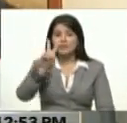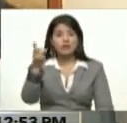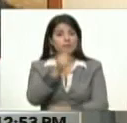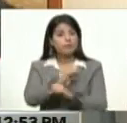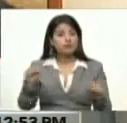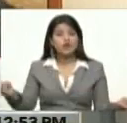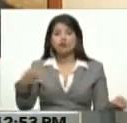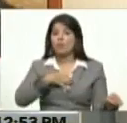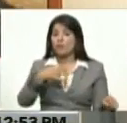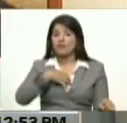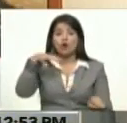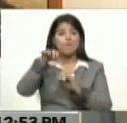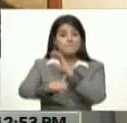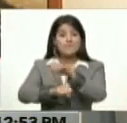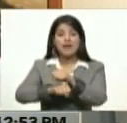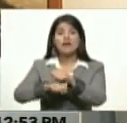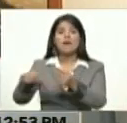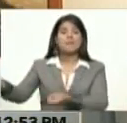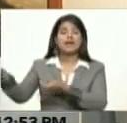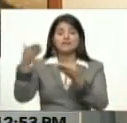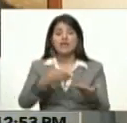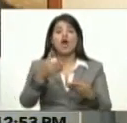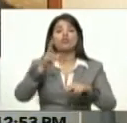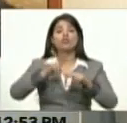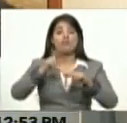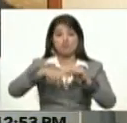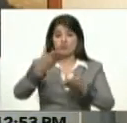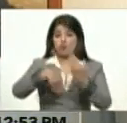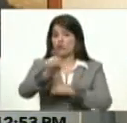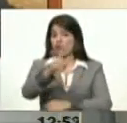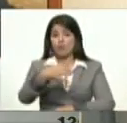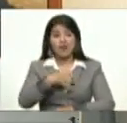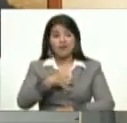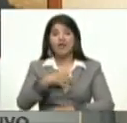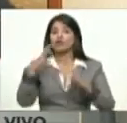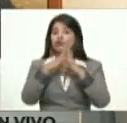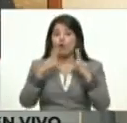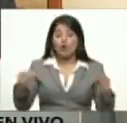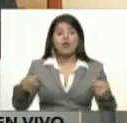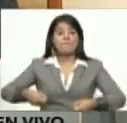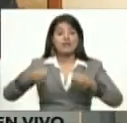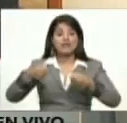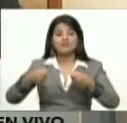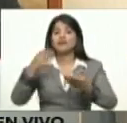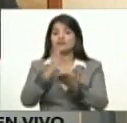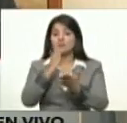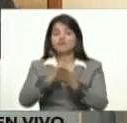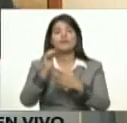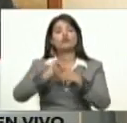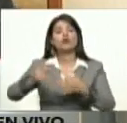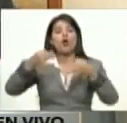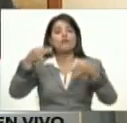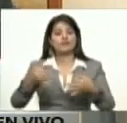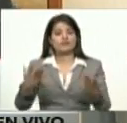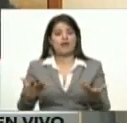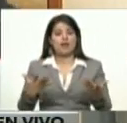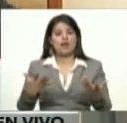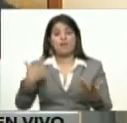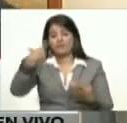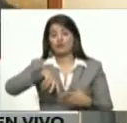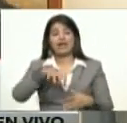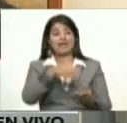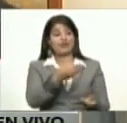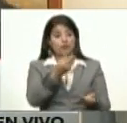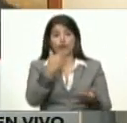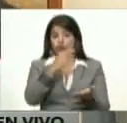paralelo. Entra mercancía y pagan su impuesto a la tasa oficial. Por eso hemos tomado la